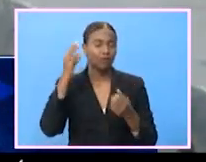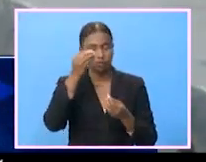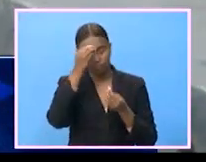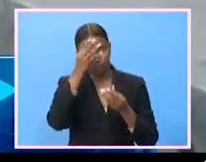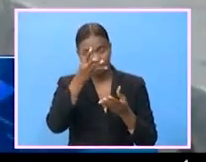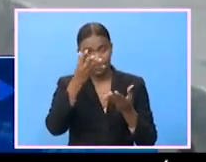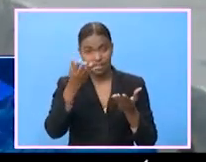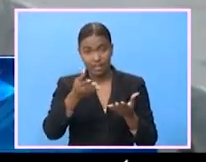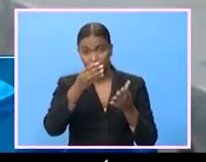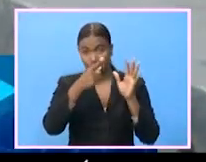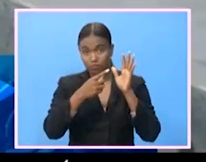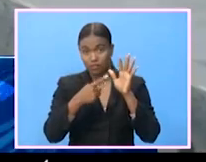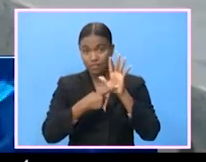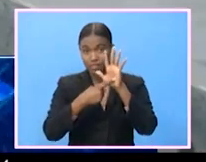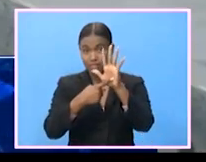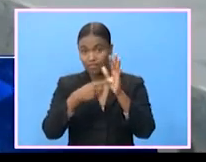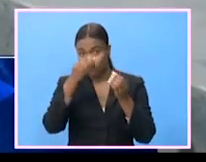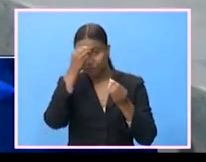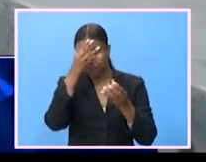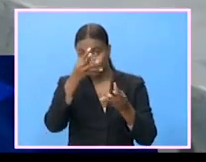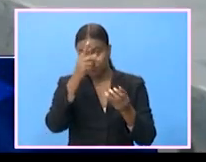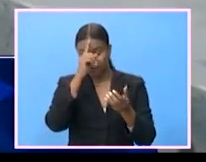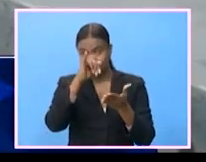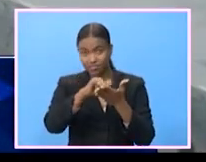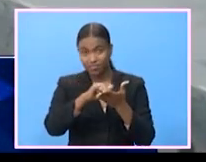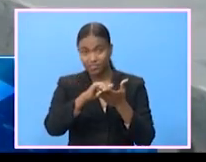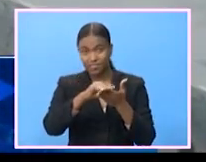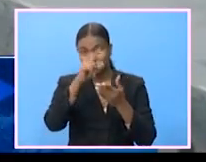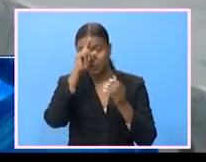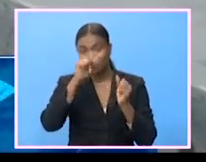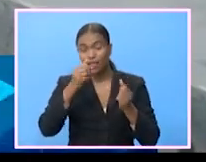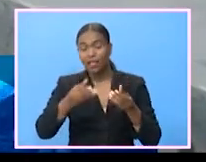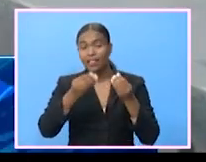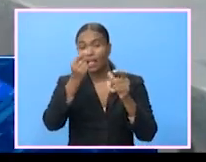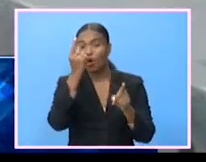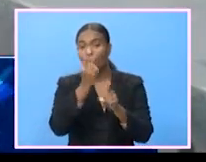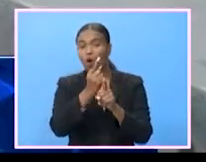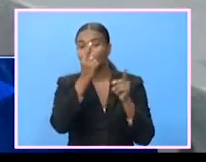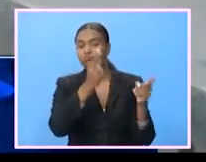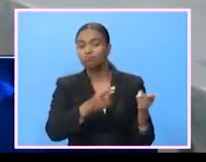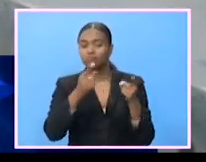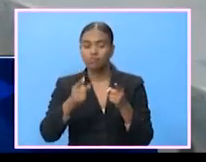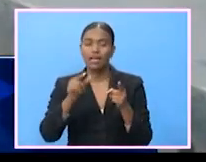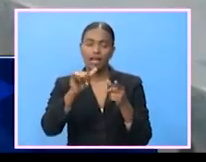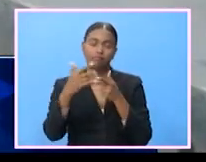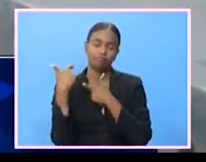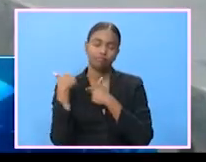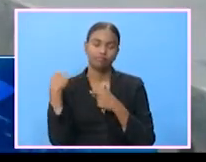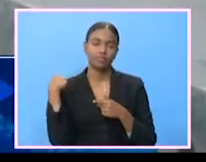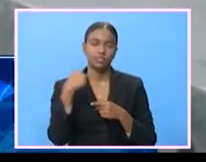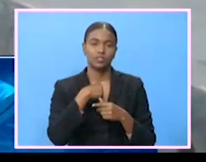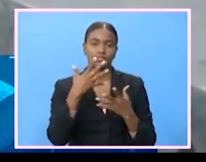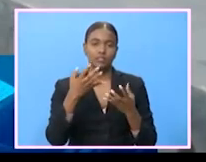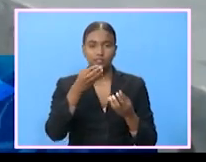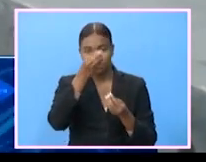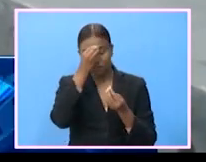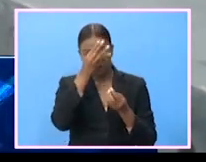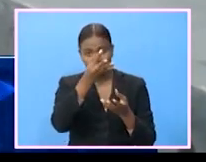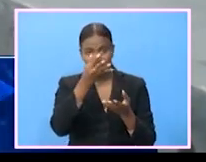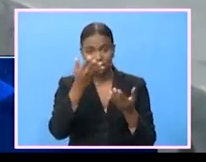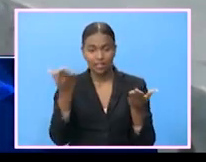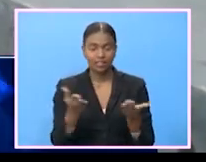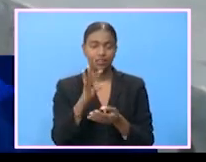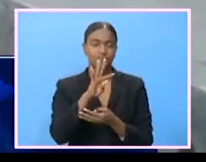que va directo a la información, el que trata de indagar para poder llevar la veracidad de los hechos, y ese es el compromiso que queremos compartir con ustedes a través